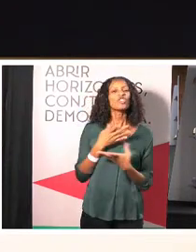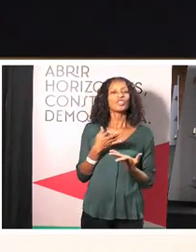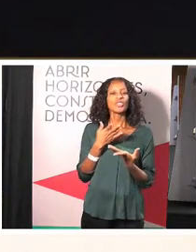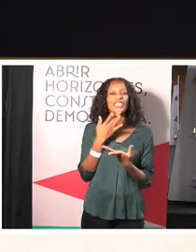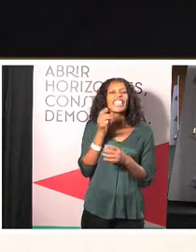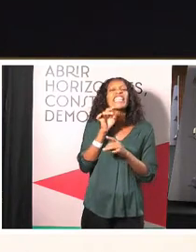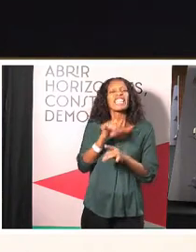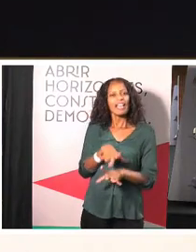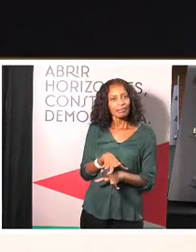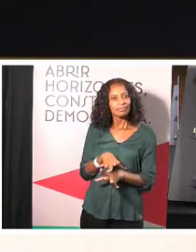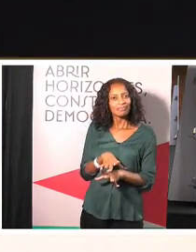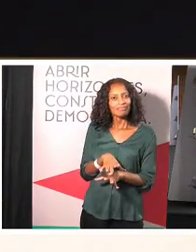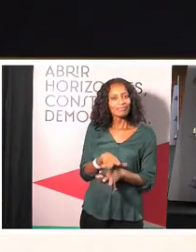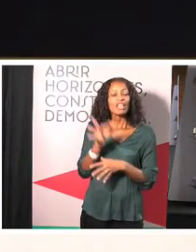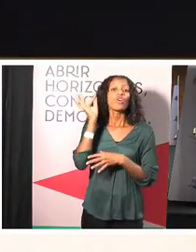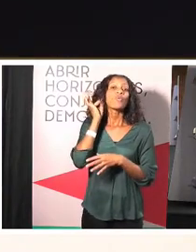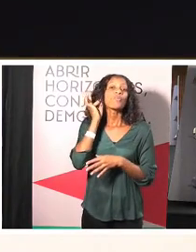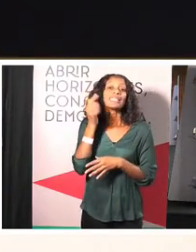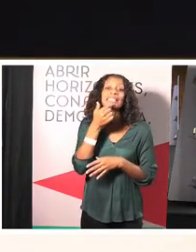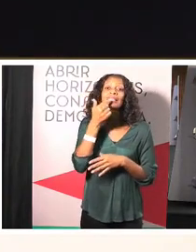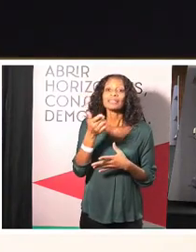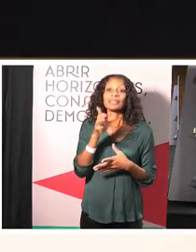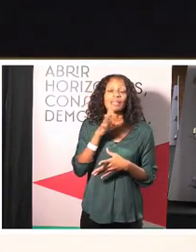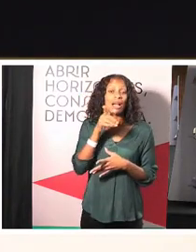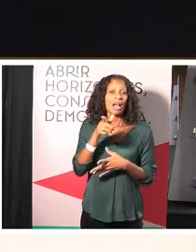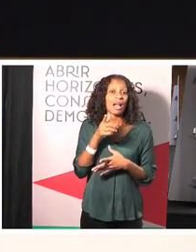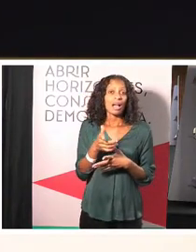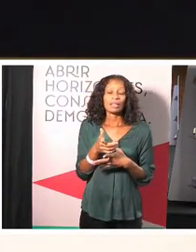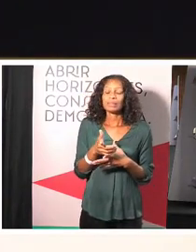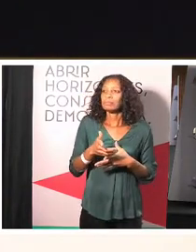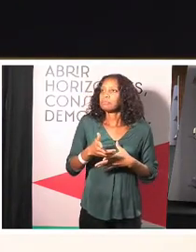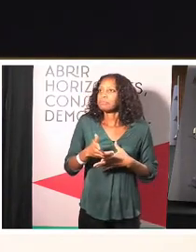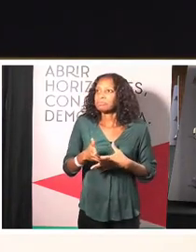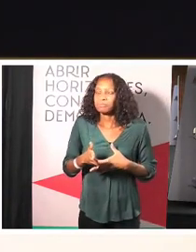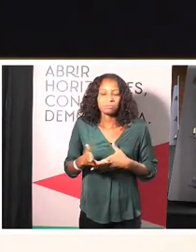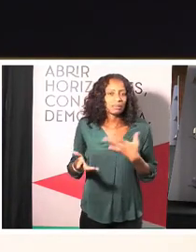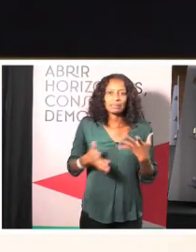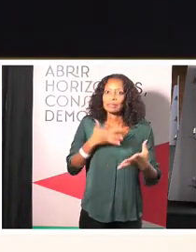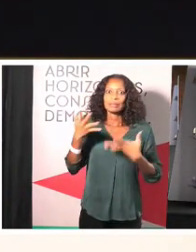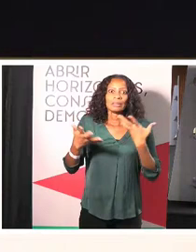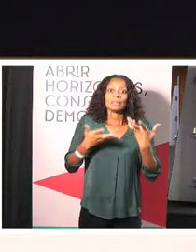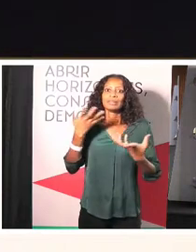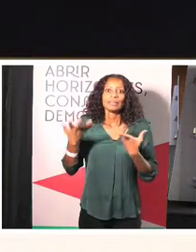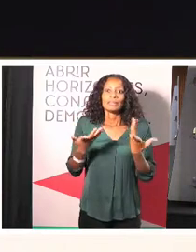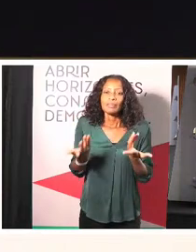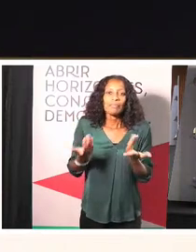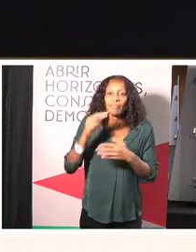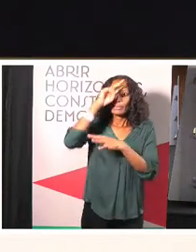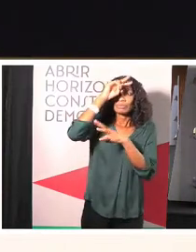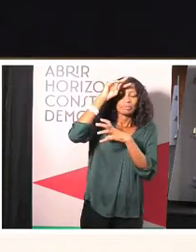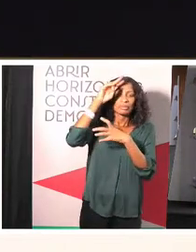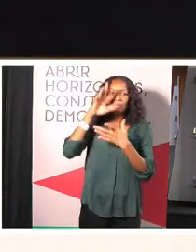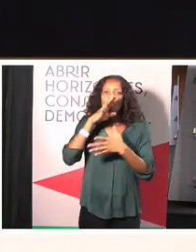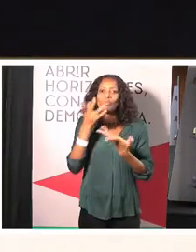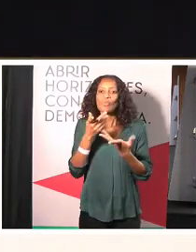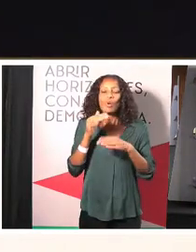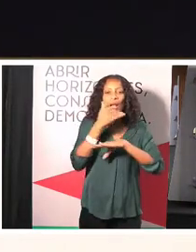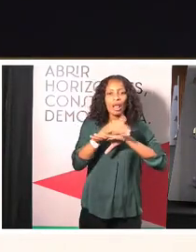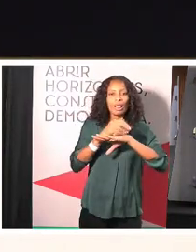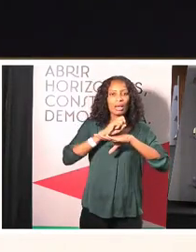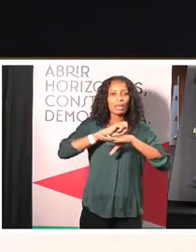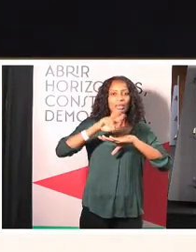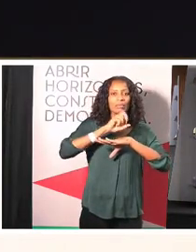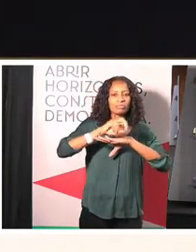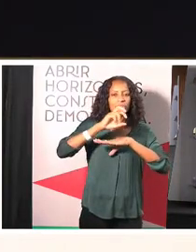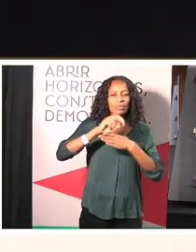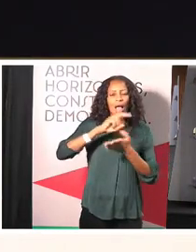frase que decía una chica pues que estaba desesperada porque iba por la calle y nadie la miraba, ¿no? Parece como que todos estamos obnubilados por la tecnología,